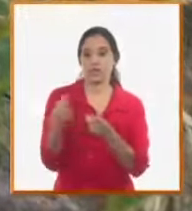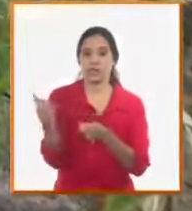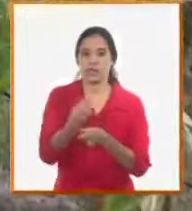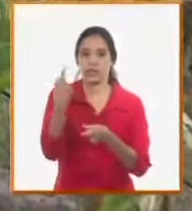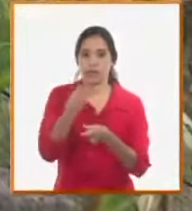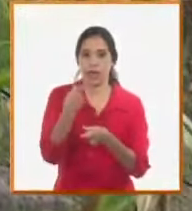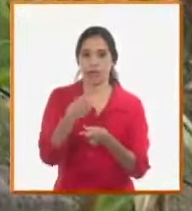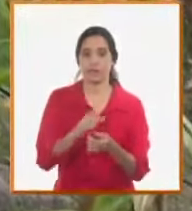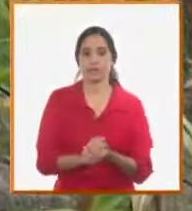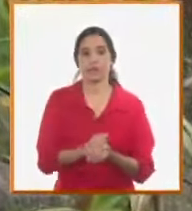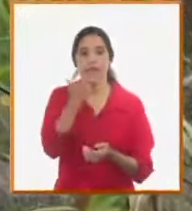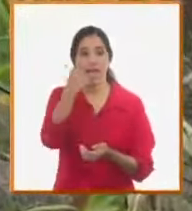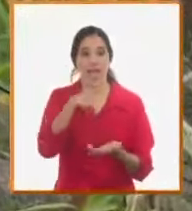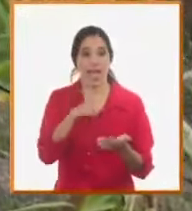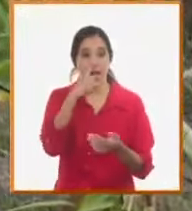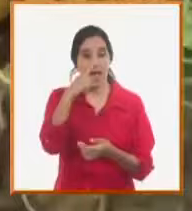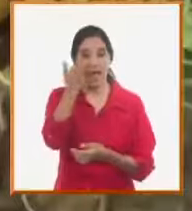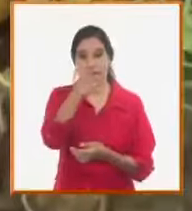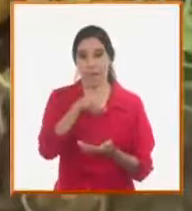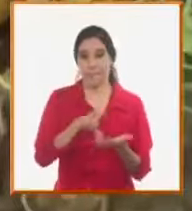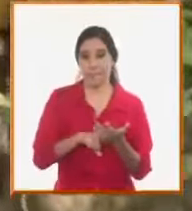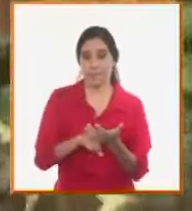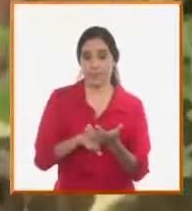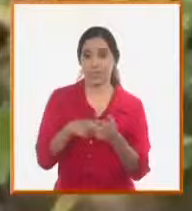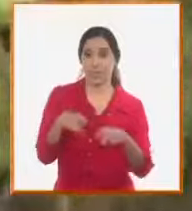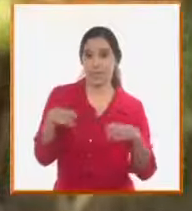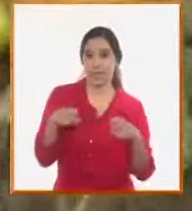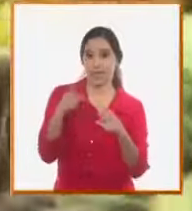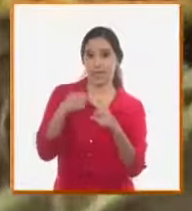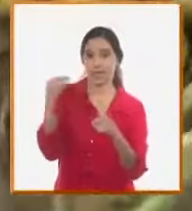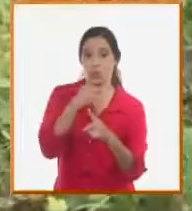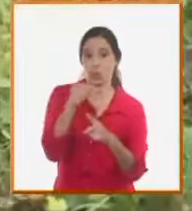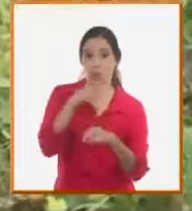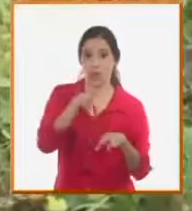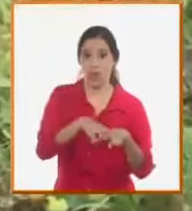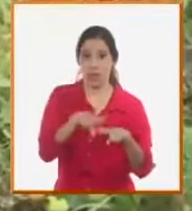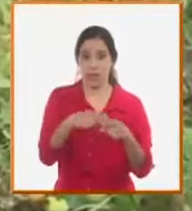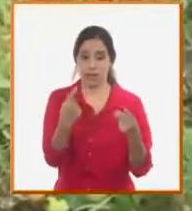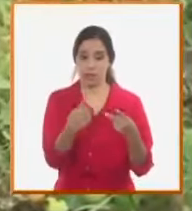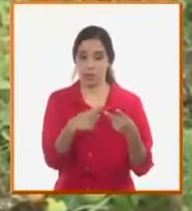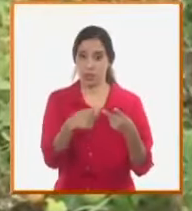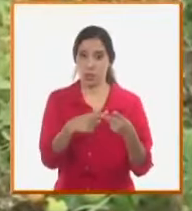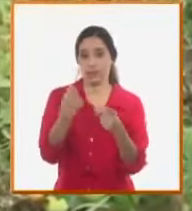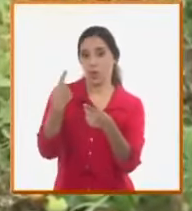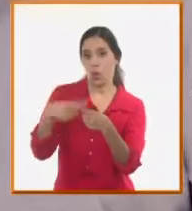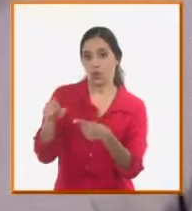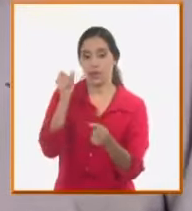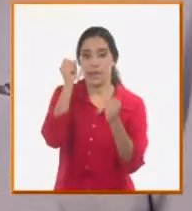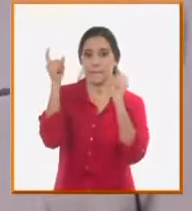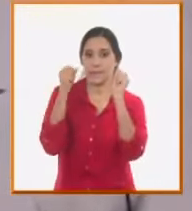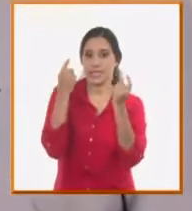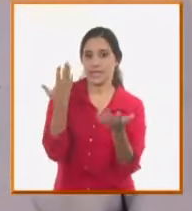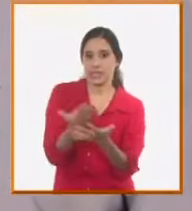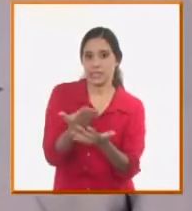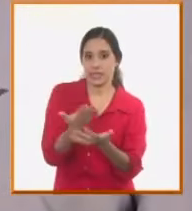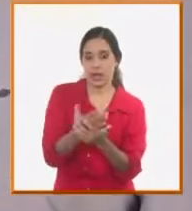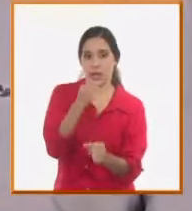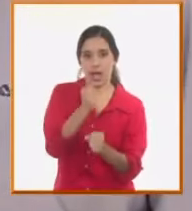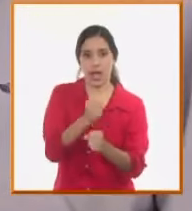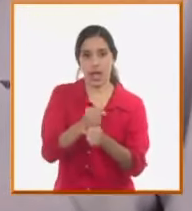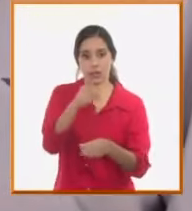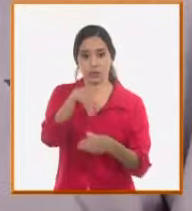ANAP, y está el Parque Tecnológico de La Habana. Tenemos dos otras experiencias que también estamos trabajando con la empresa Seguro. Es un proyecto que le